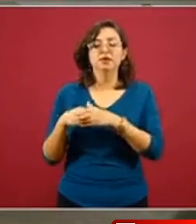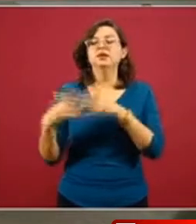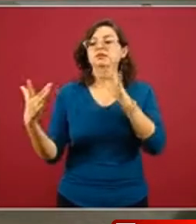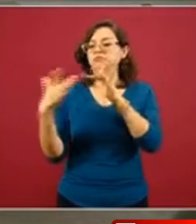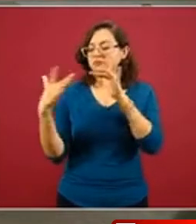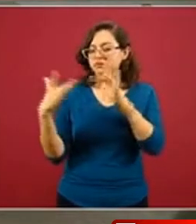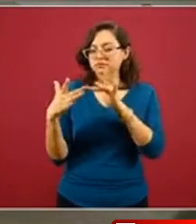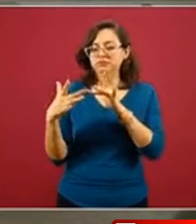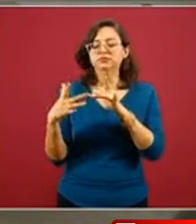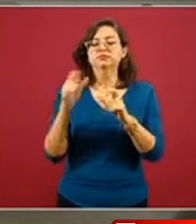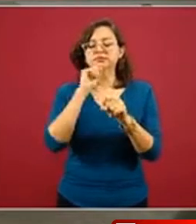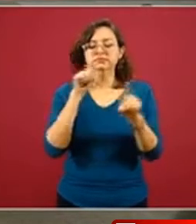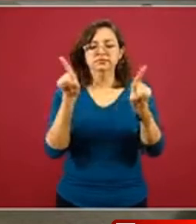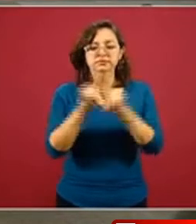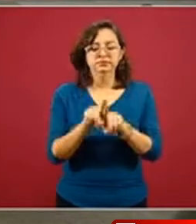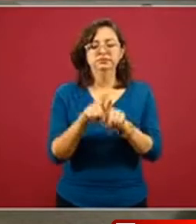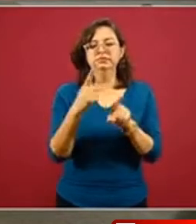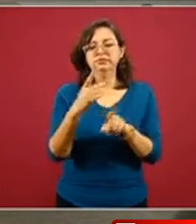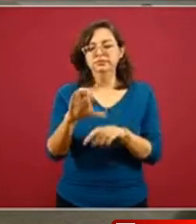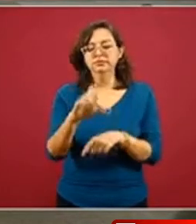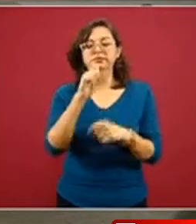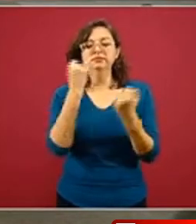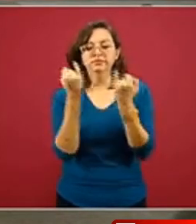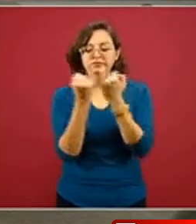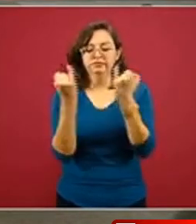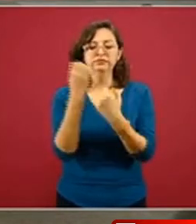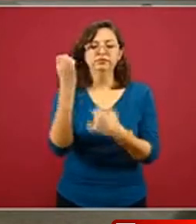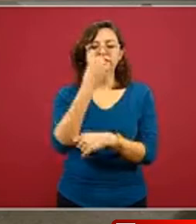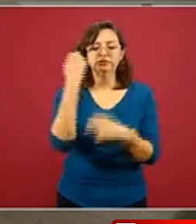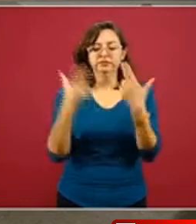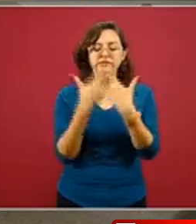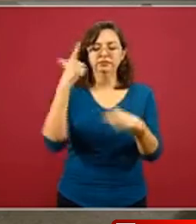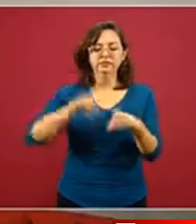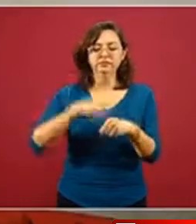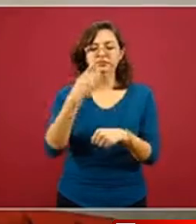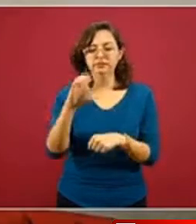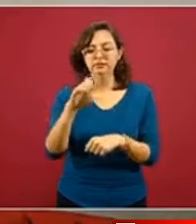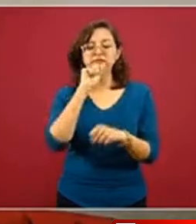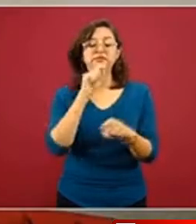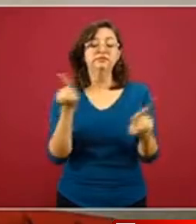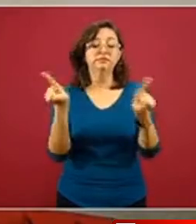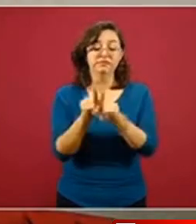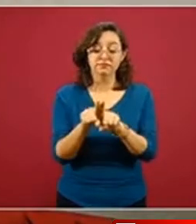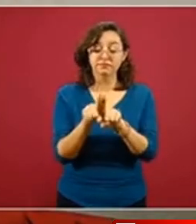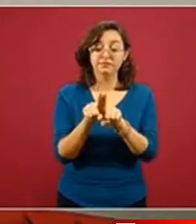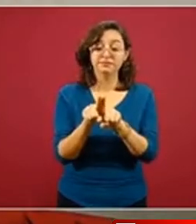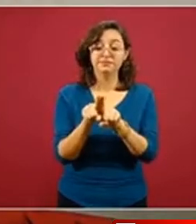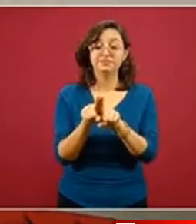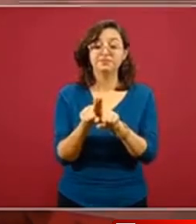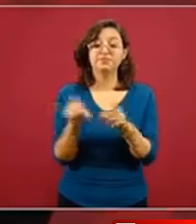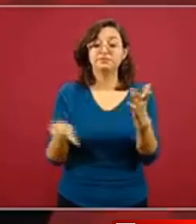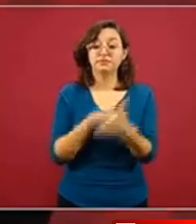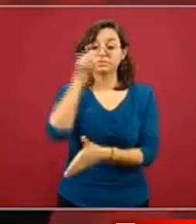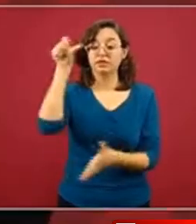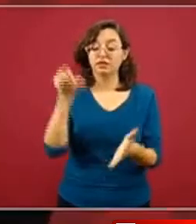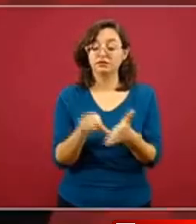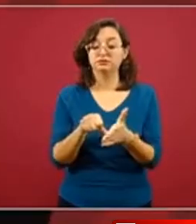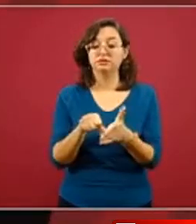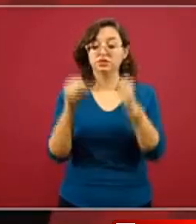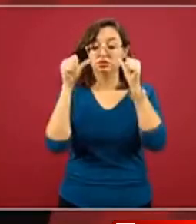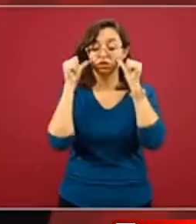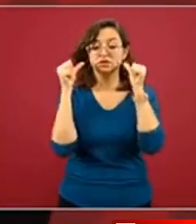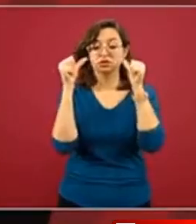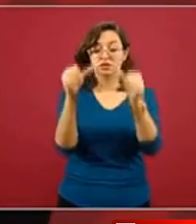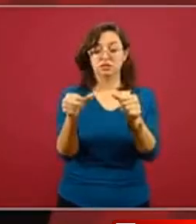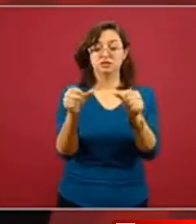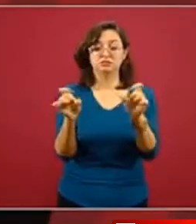vinculación con Protección Civil y con la Escuela Nacional de Protección Civil y el comando del Centro Operativo para Atención